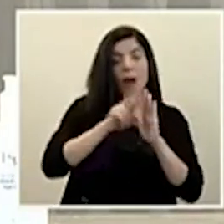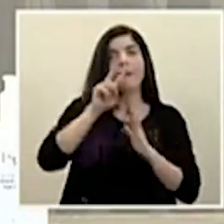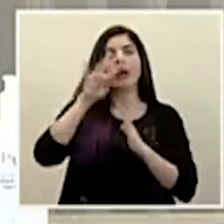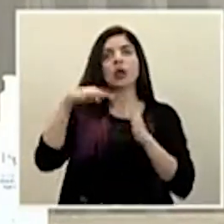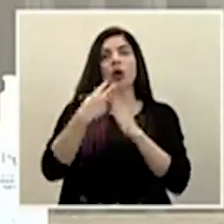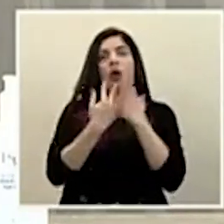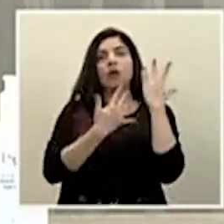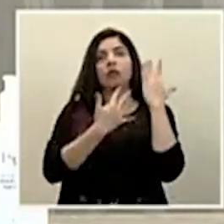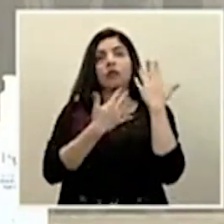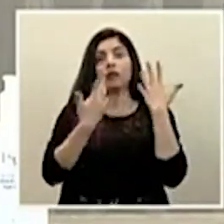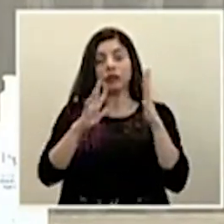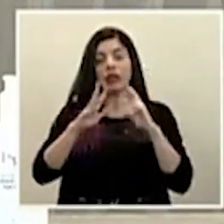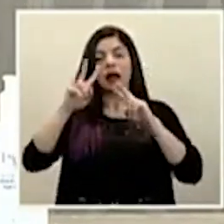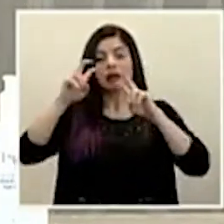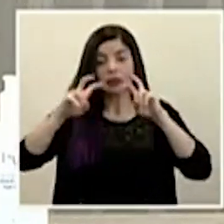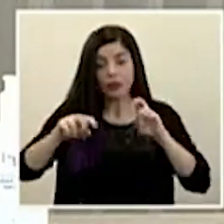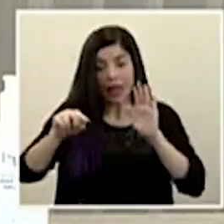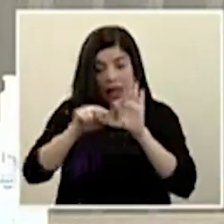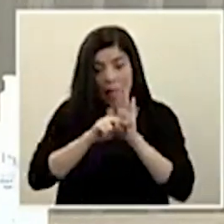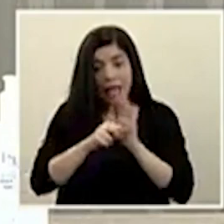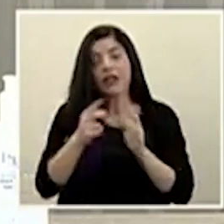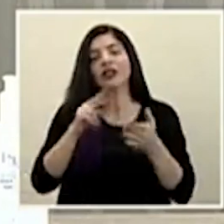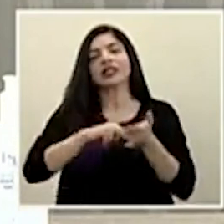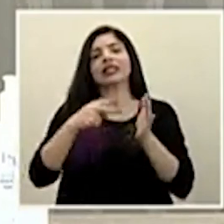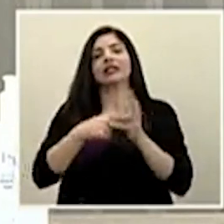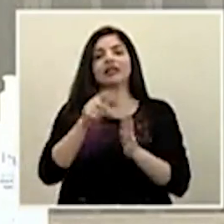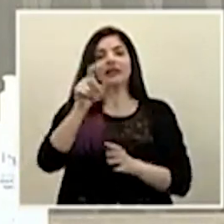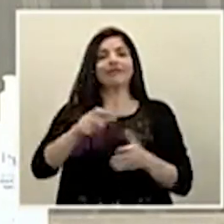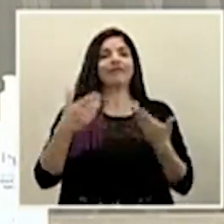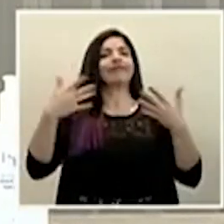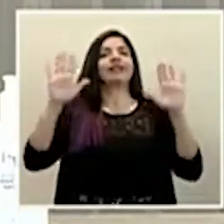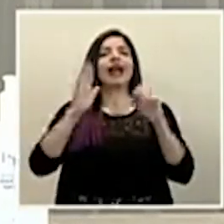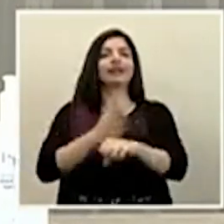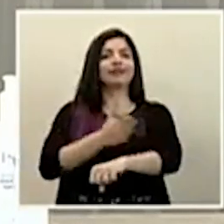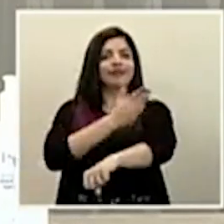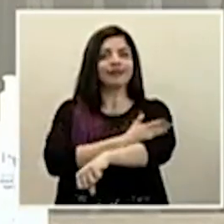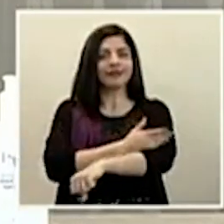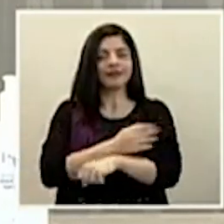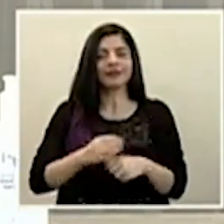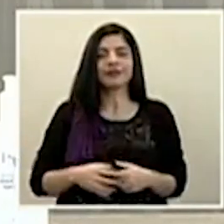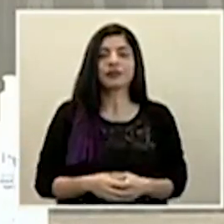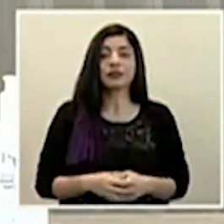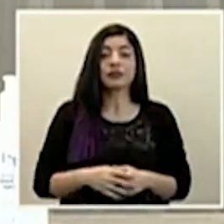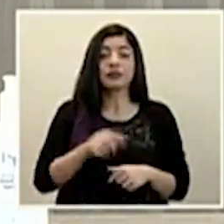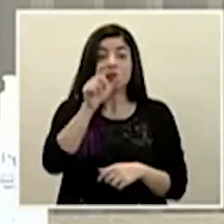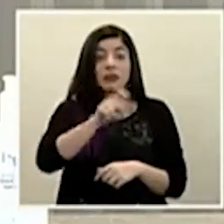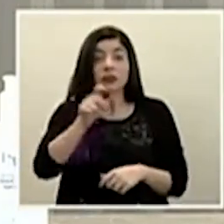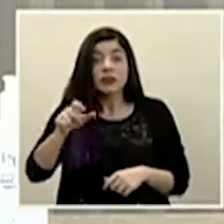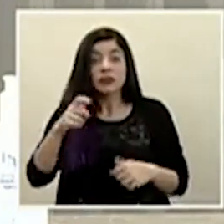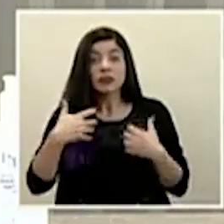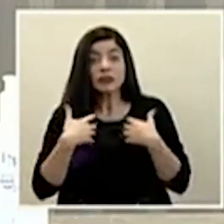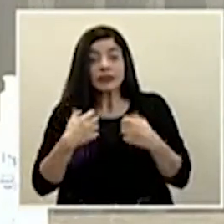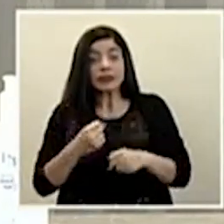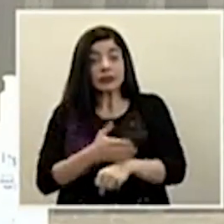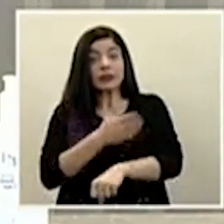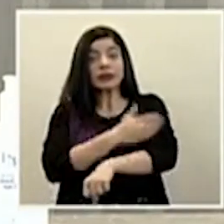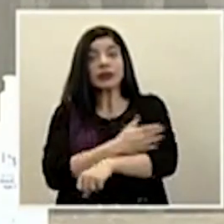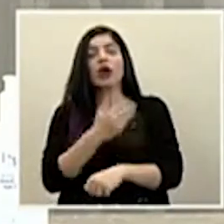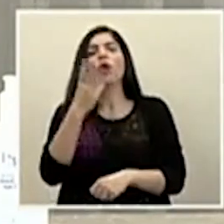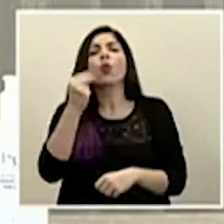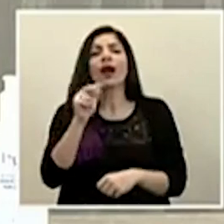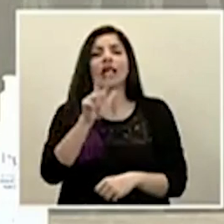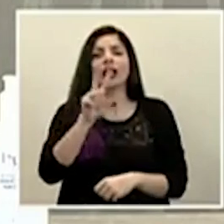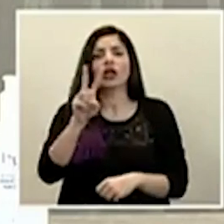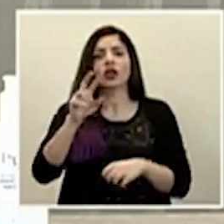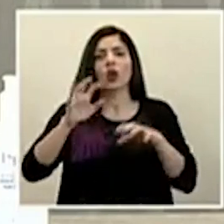de 24 horas una de otra para catalogar a una persona como recuperada. Estos recuperados están en 32 cantones de